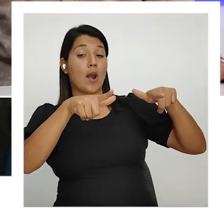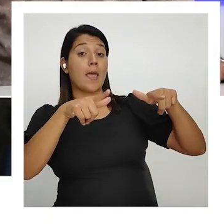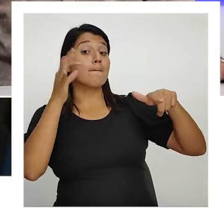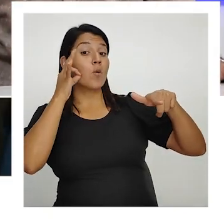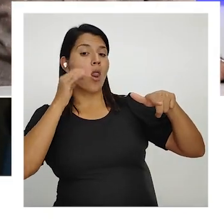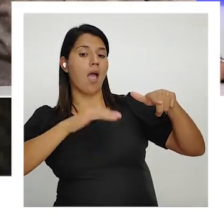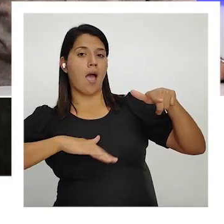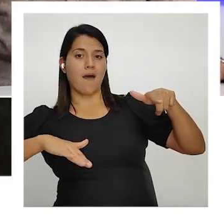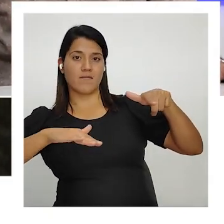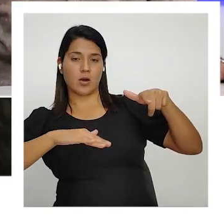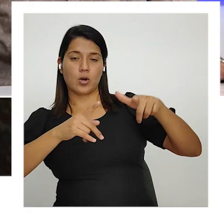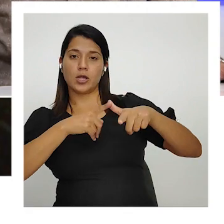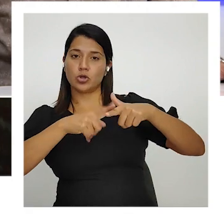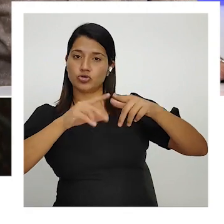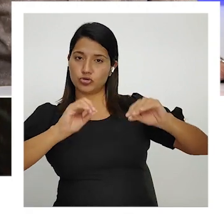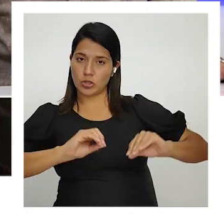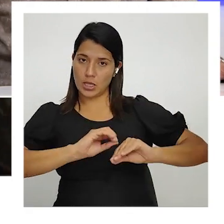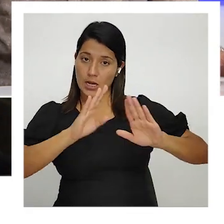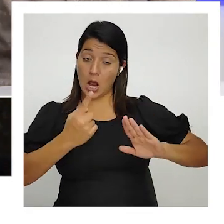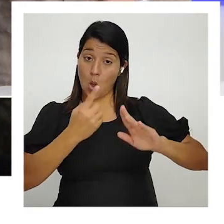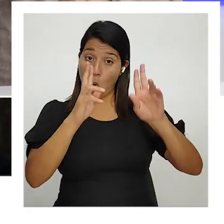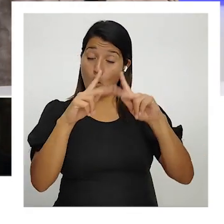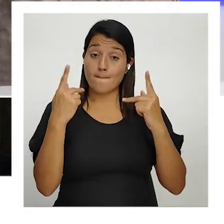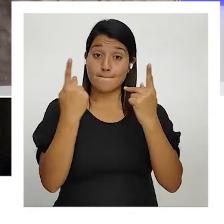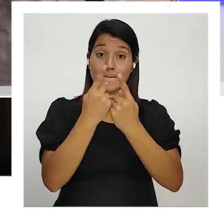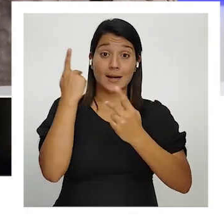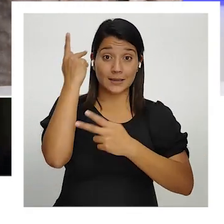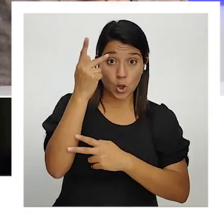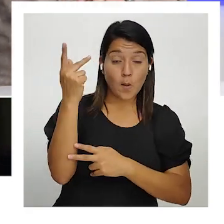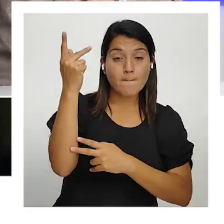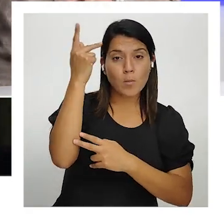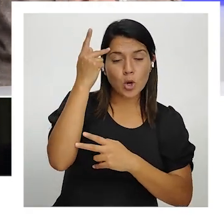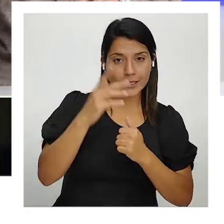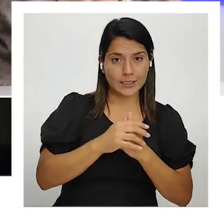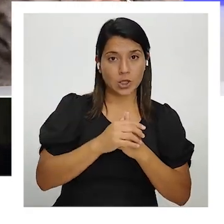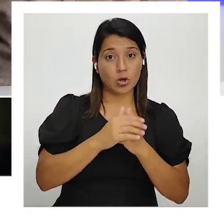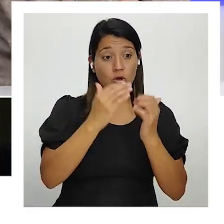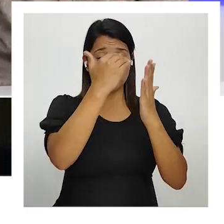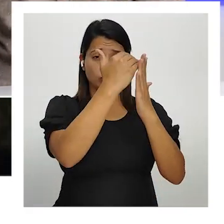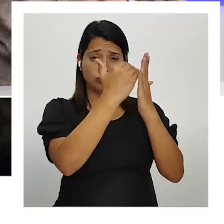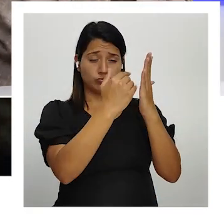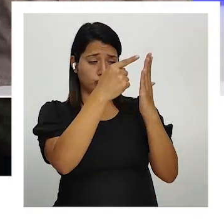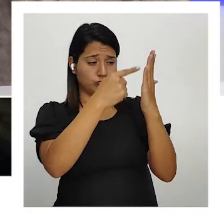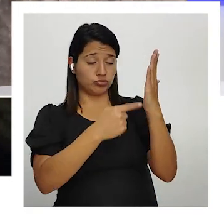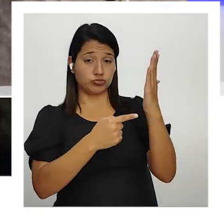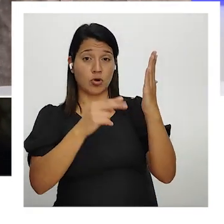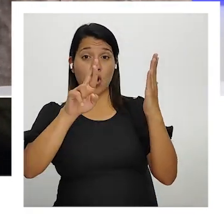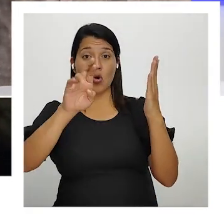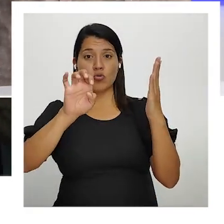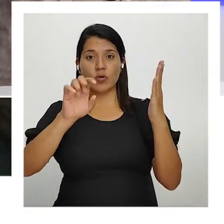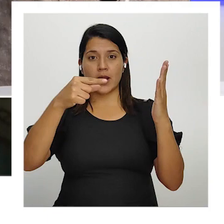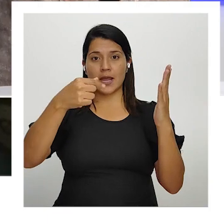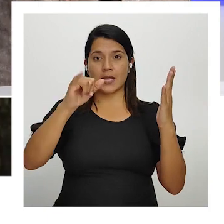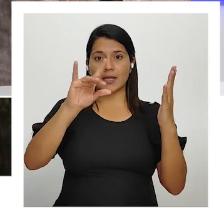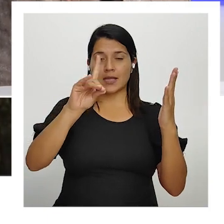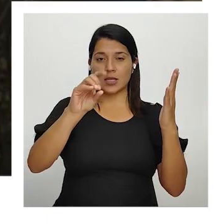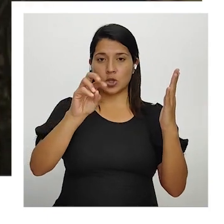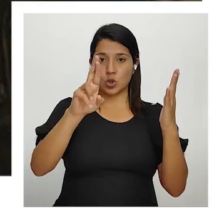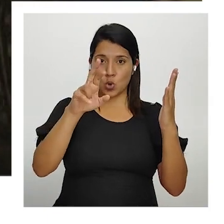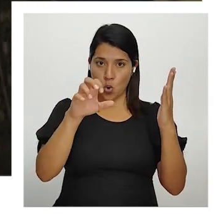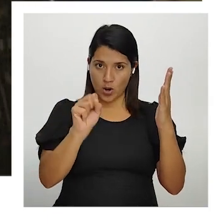claro, un partido político que elegía de una lista de regidores o de diputados